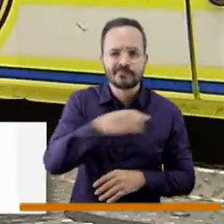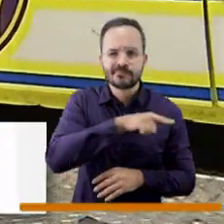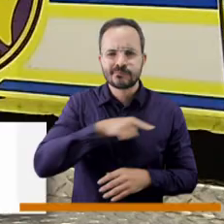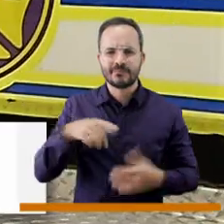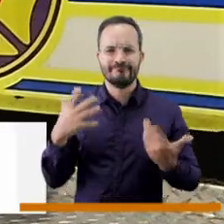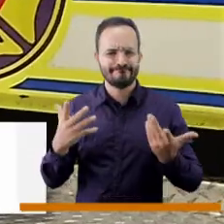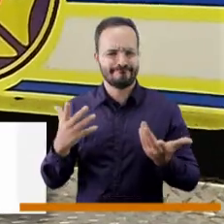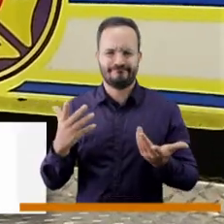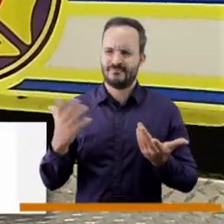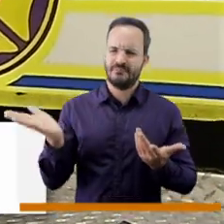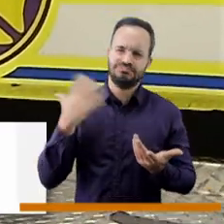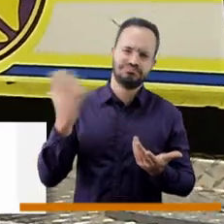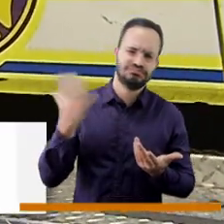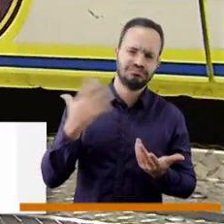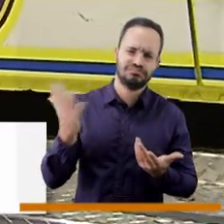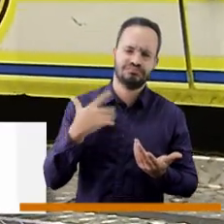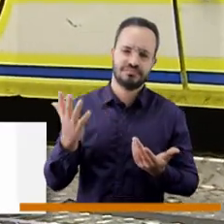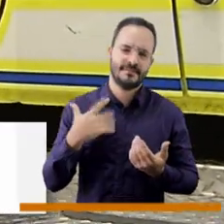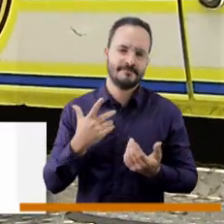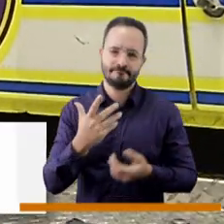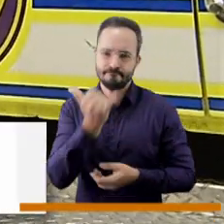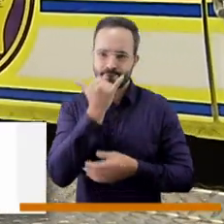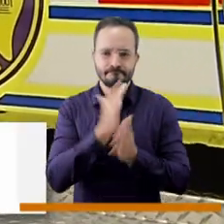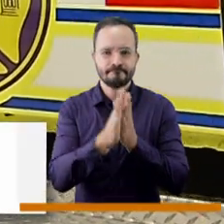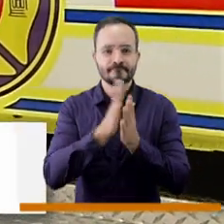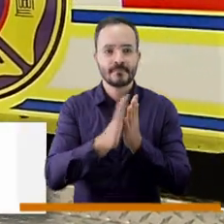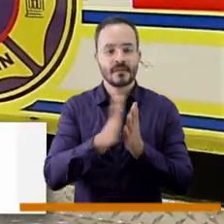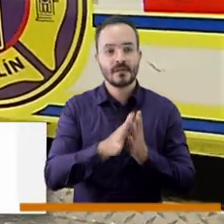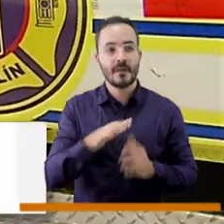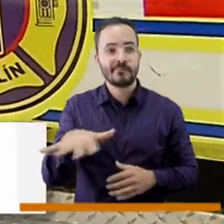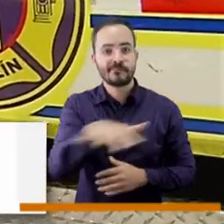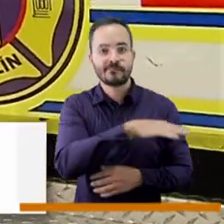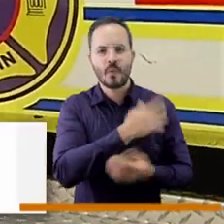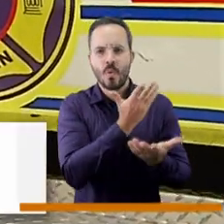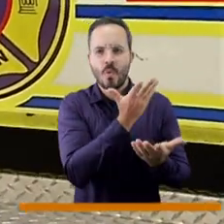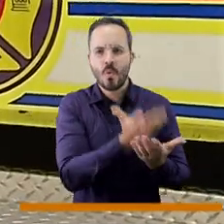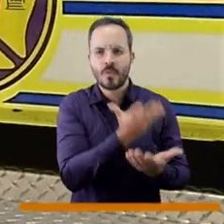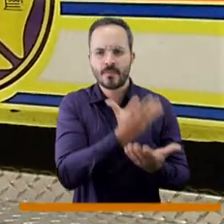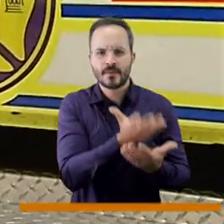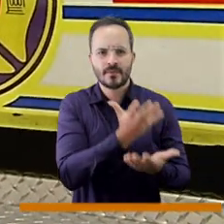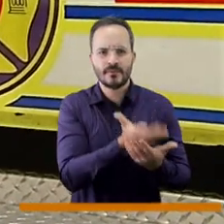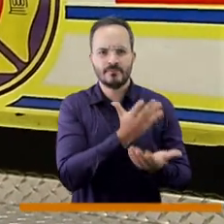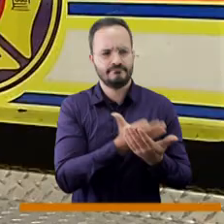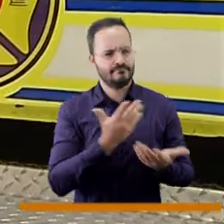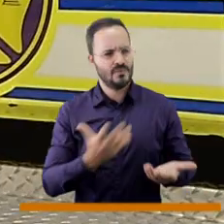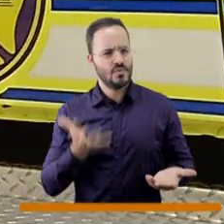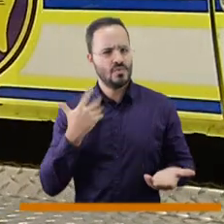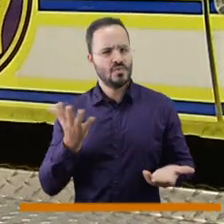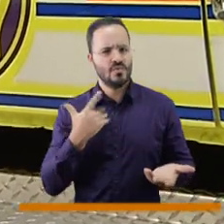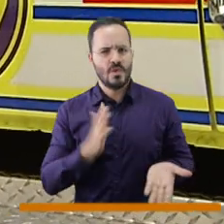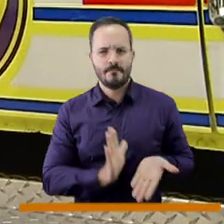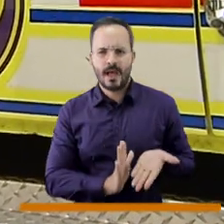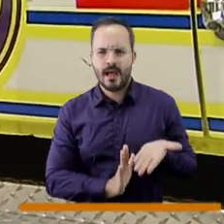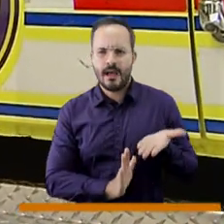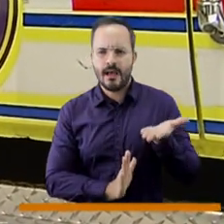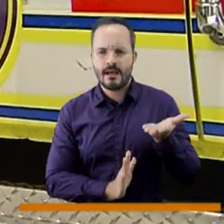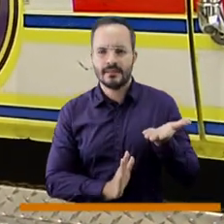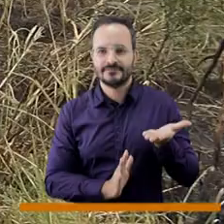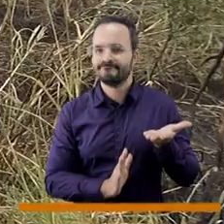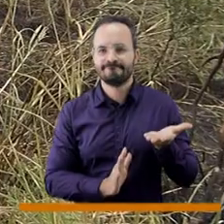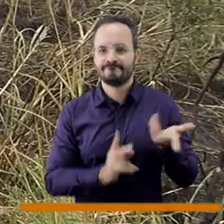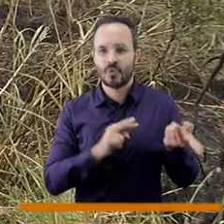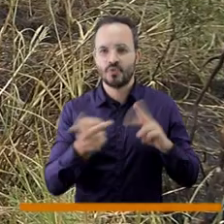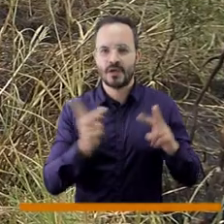la humedad relativa tendrá un cambio en el ambiente, queriendo decir que esta humedad va a